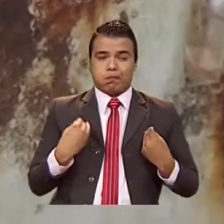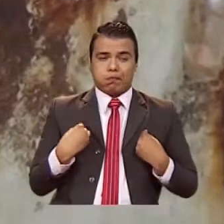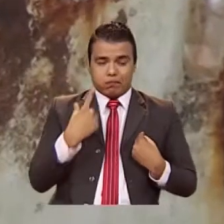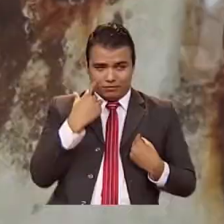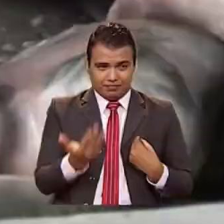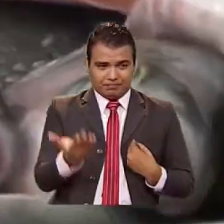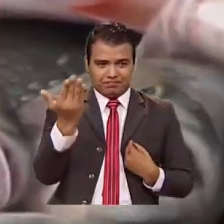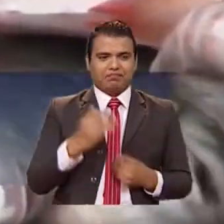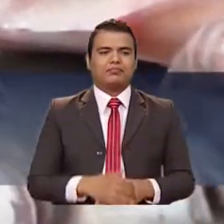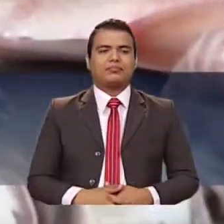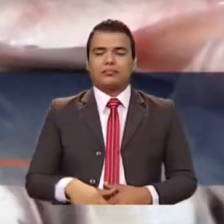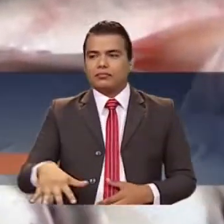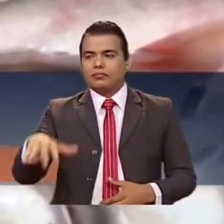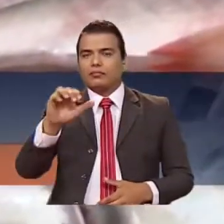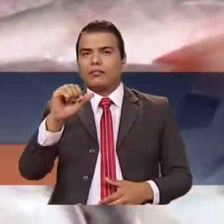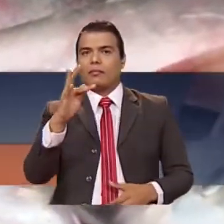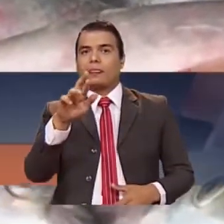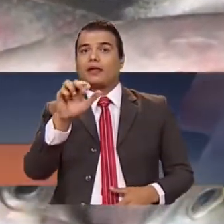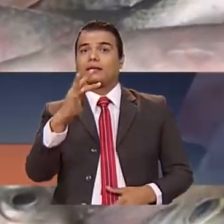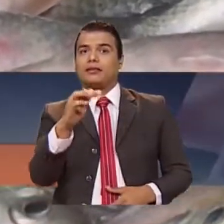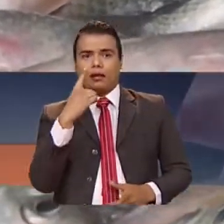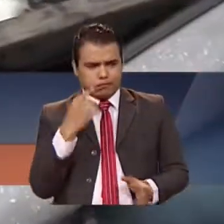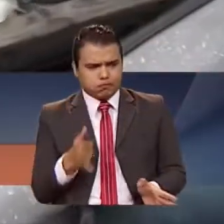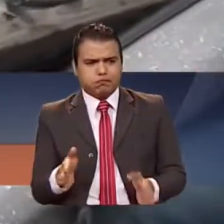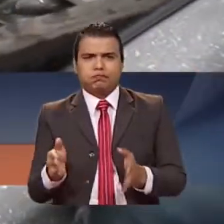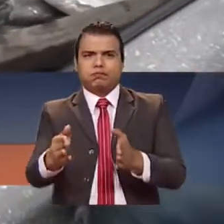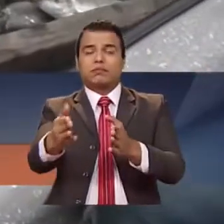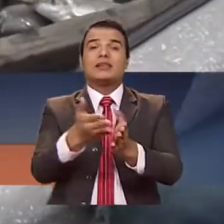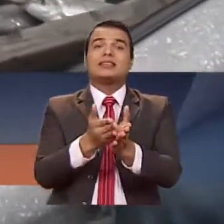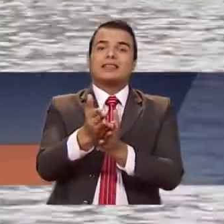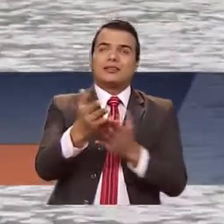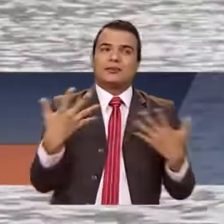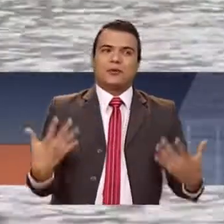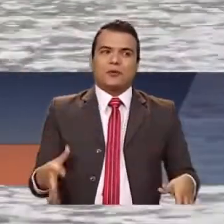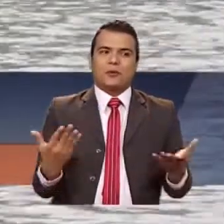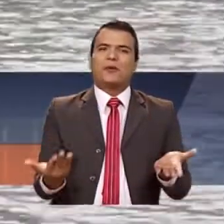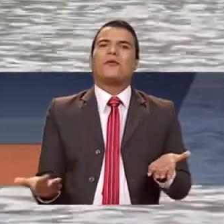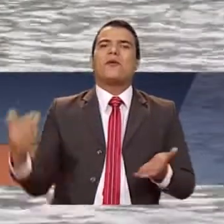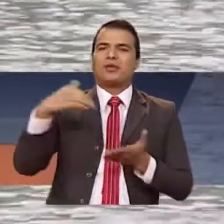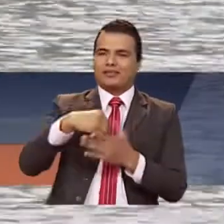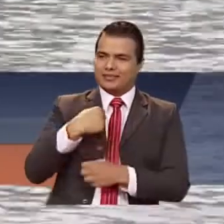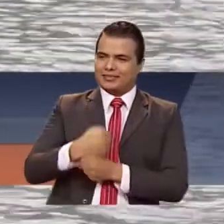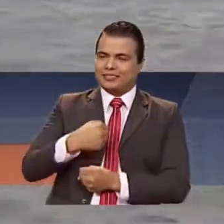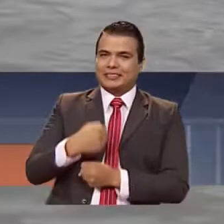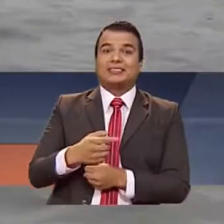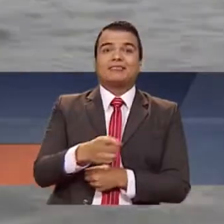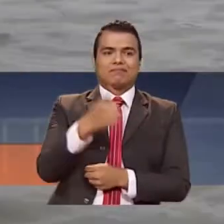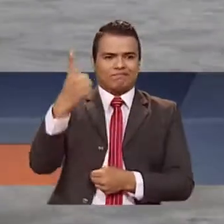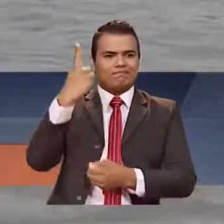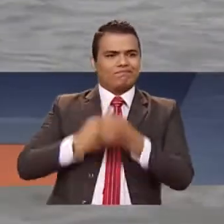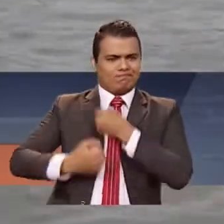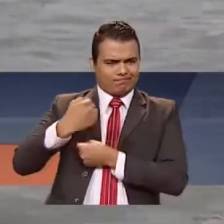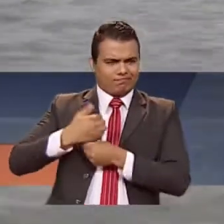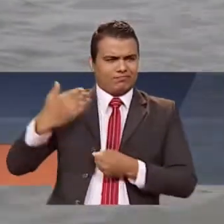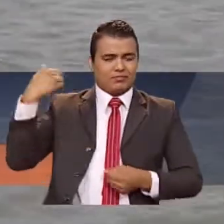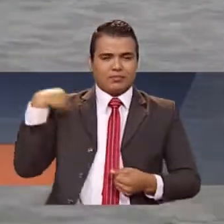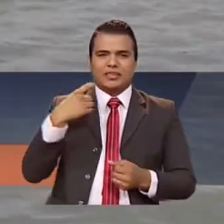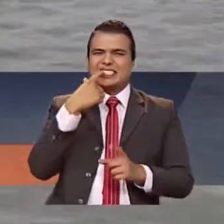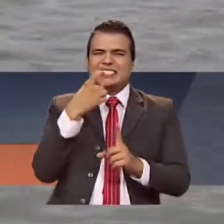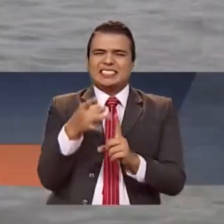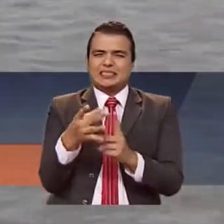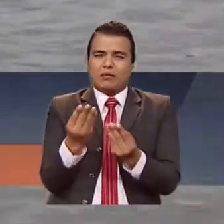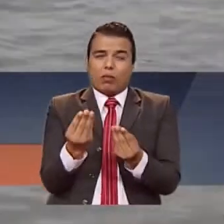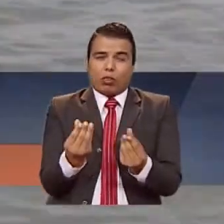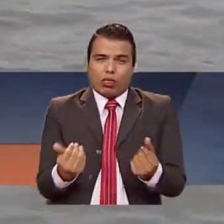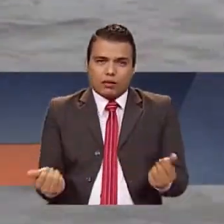en el bajo atrato chocoano la abundancia de peces es evidente volvieron las faenas de estos pescadores que el año pasado por culpa del mercurio no